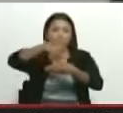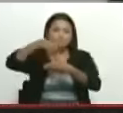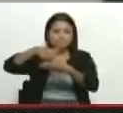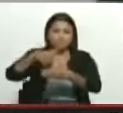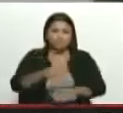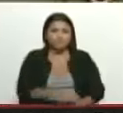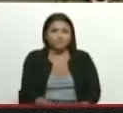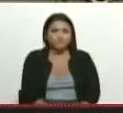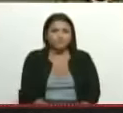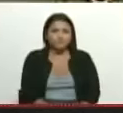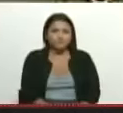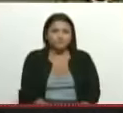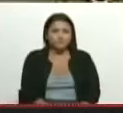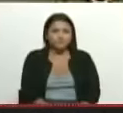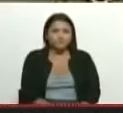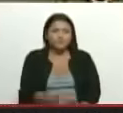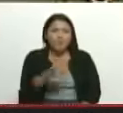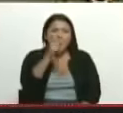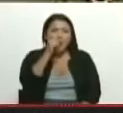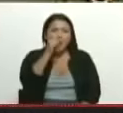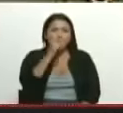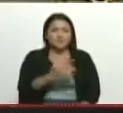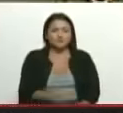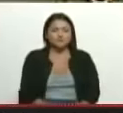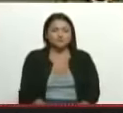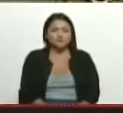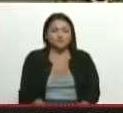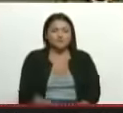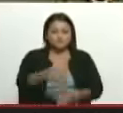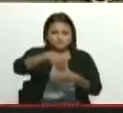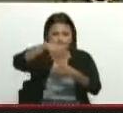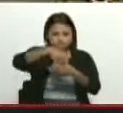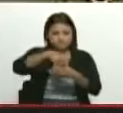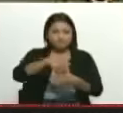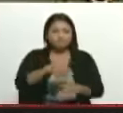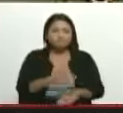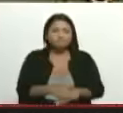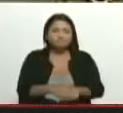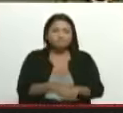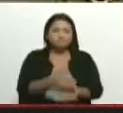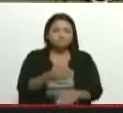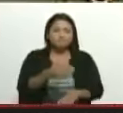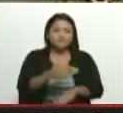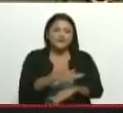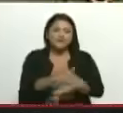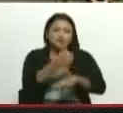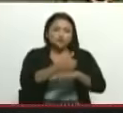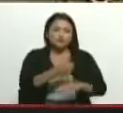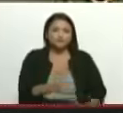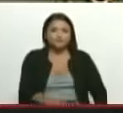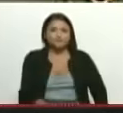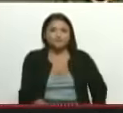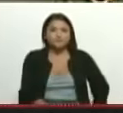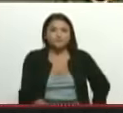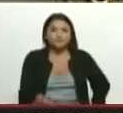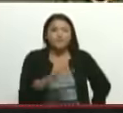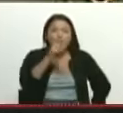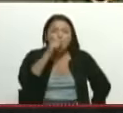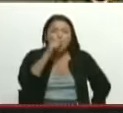electoral. Juan Carlos del Pino, rector electoral. Antonio